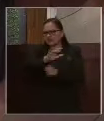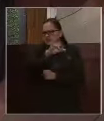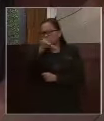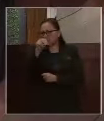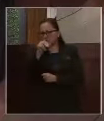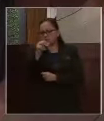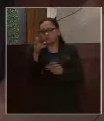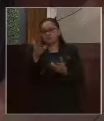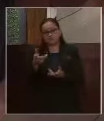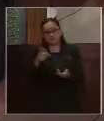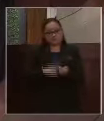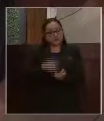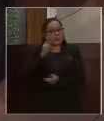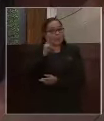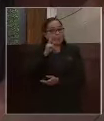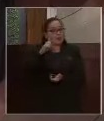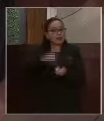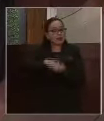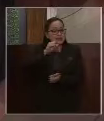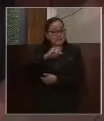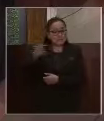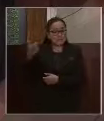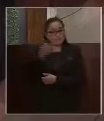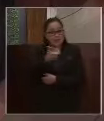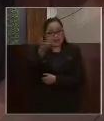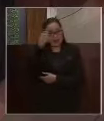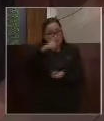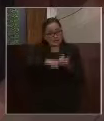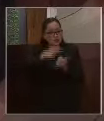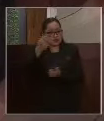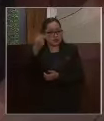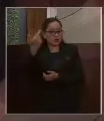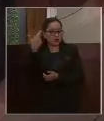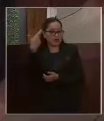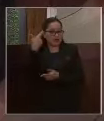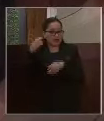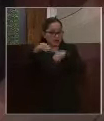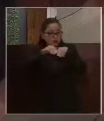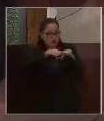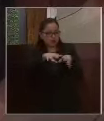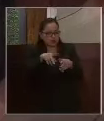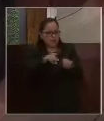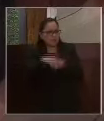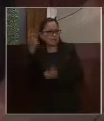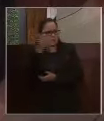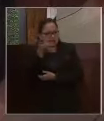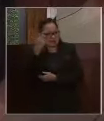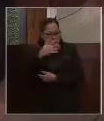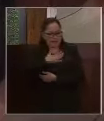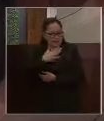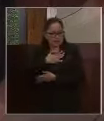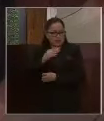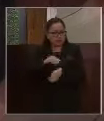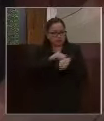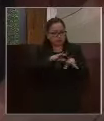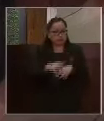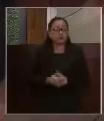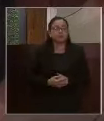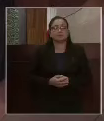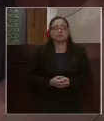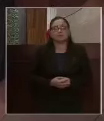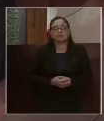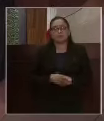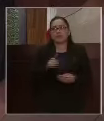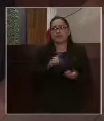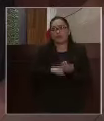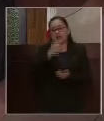incurre o no en la prohibición de adquisición indebida de tiempos en radio. En mi opinión, corresponde a cada medio de